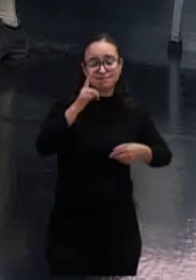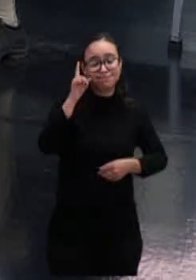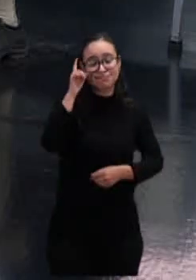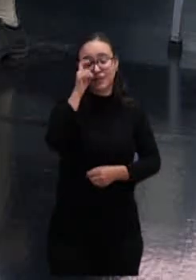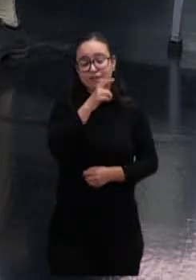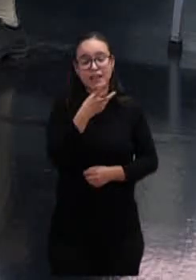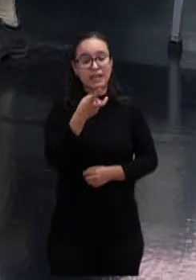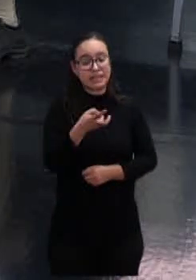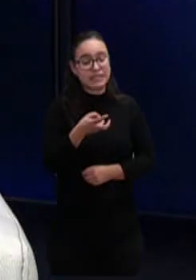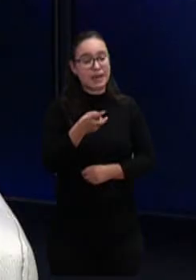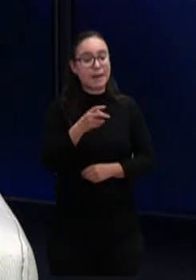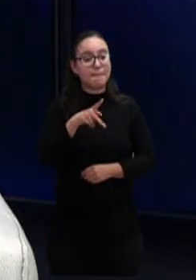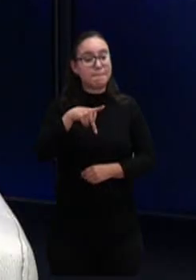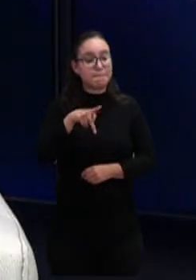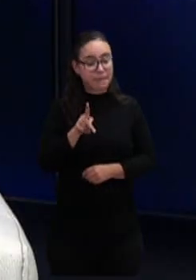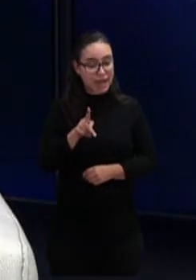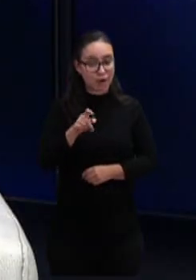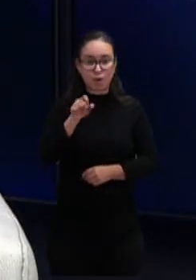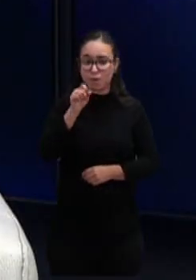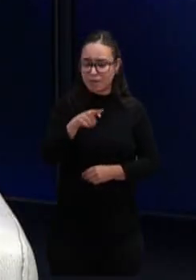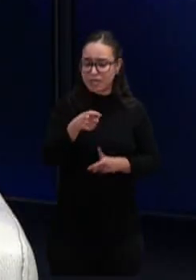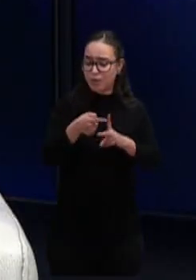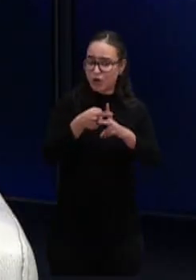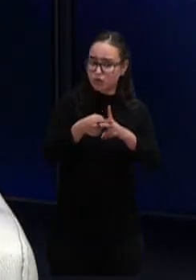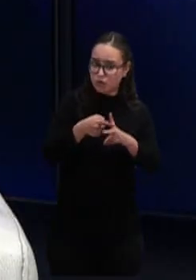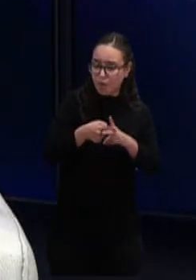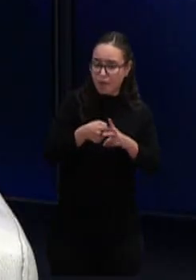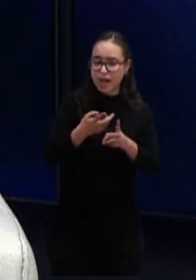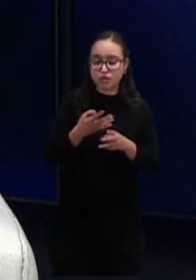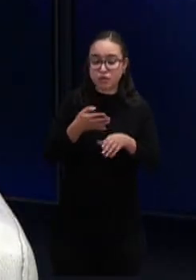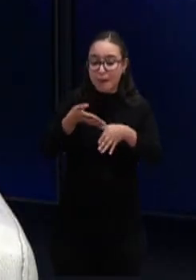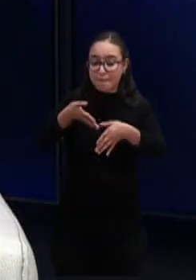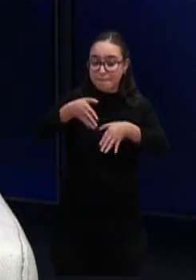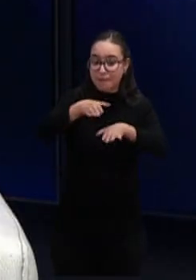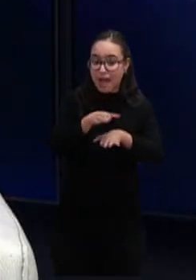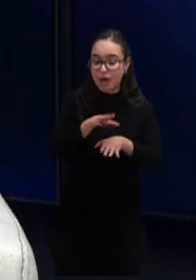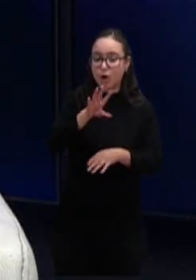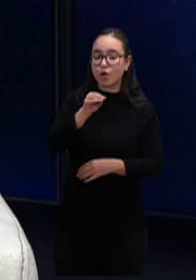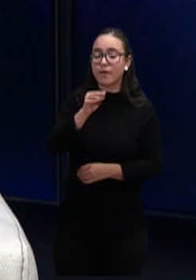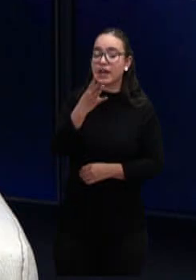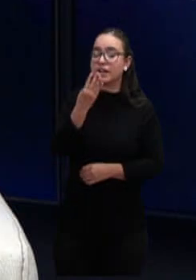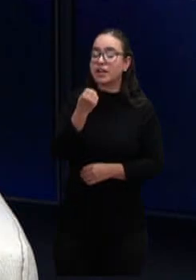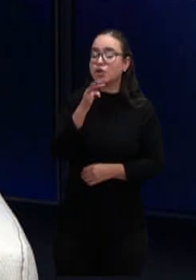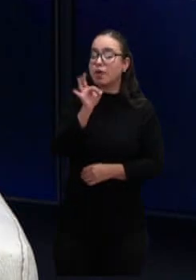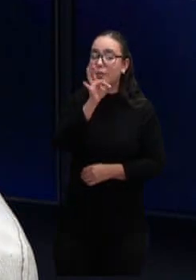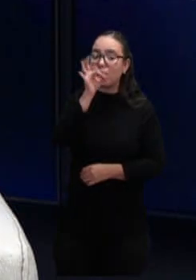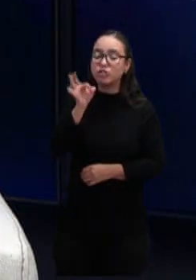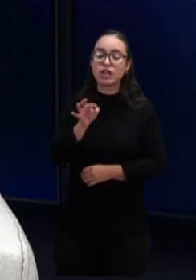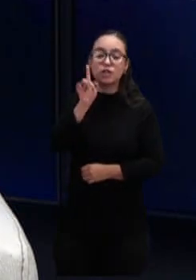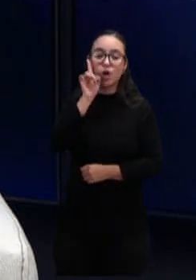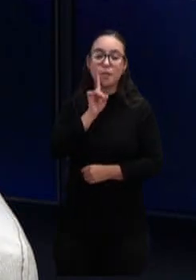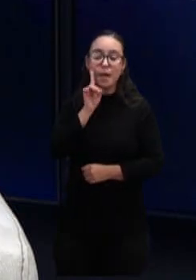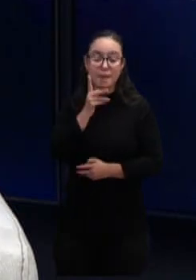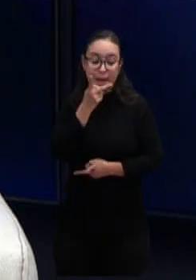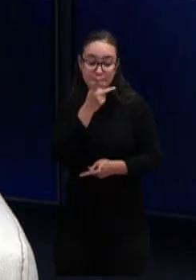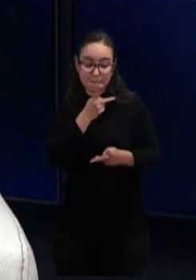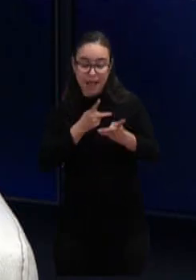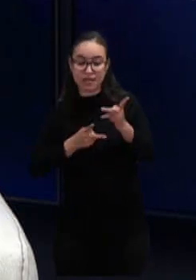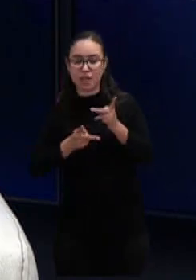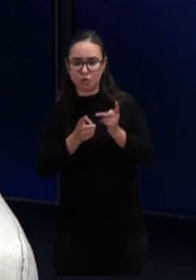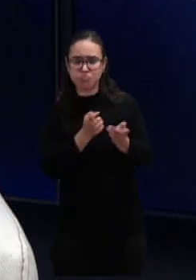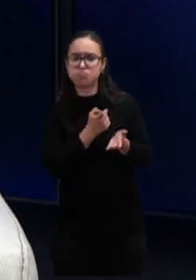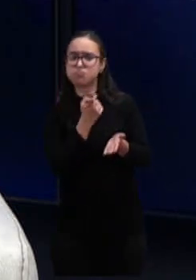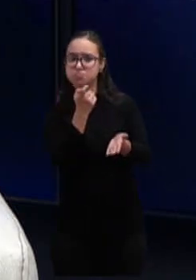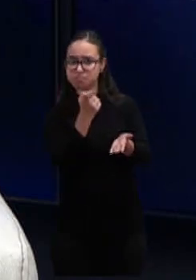embargo está comprobado por las mismas estadísticas de los bancos que el 99 por ciento de las mujeres que pedimos un crédito lo pagamos